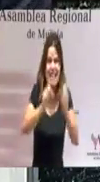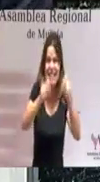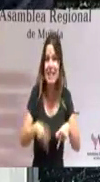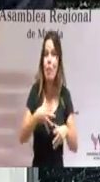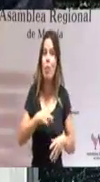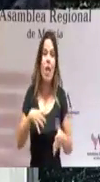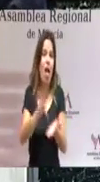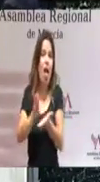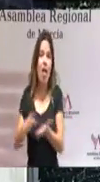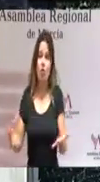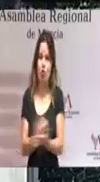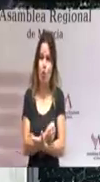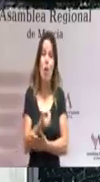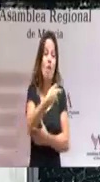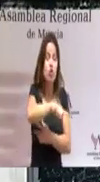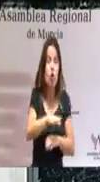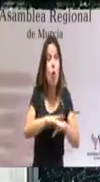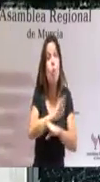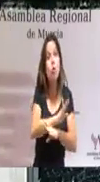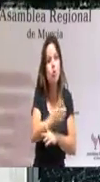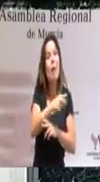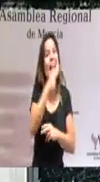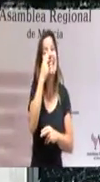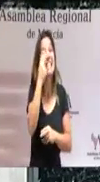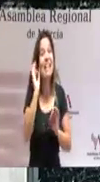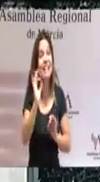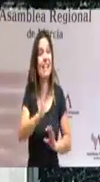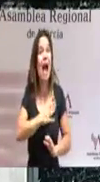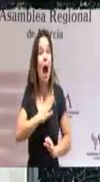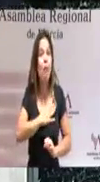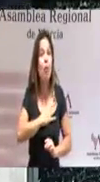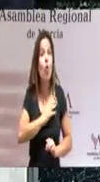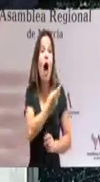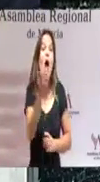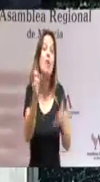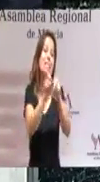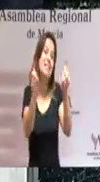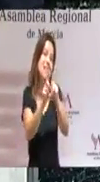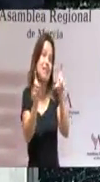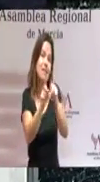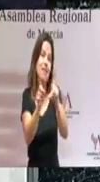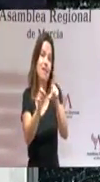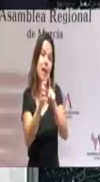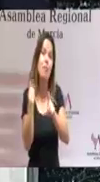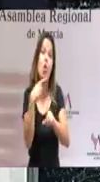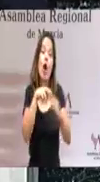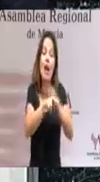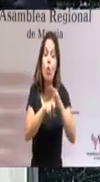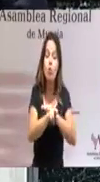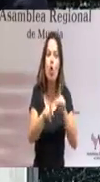todos. Pero ustedes, su partido y los intereses que tienen en determinadas empresas tienen ese